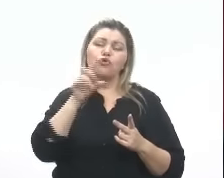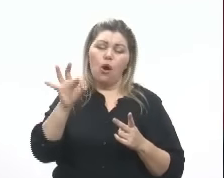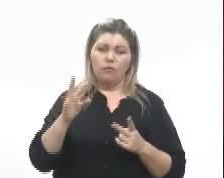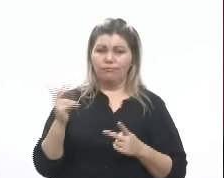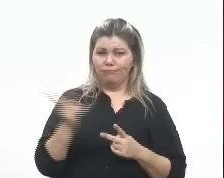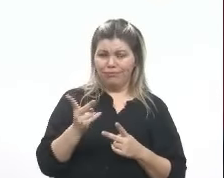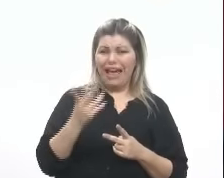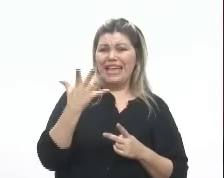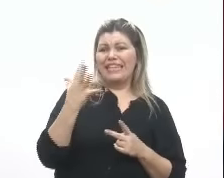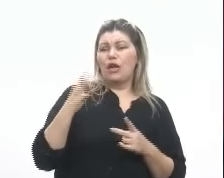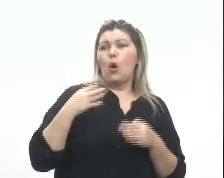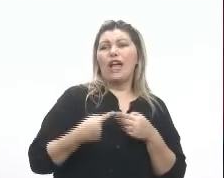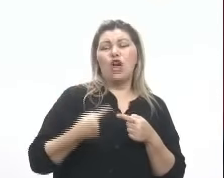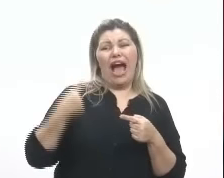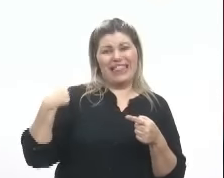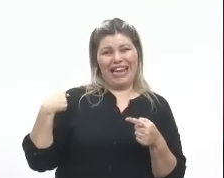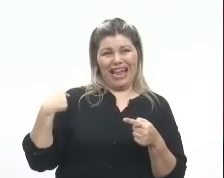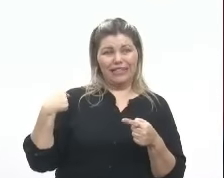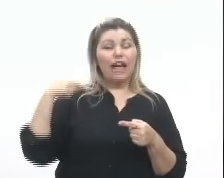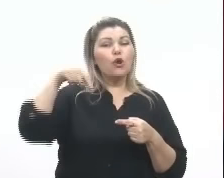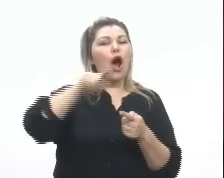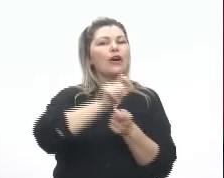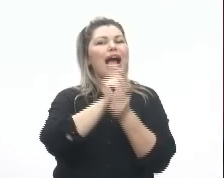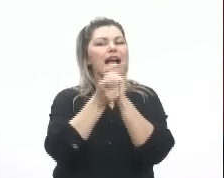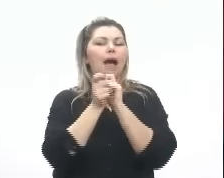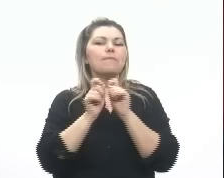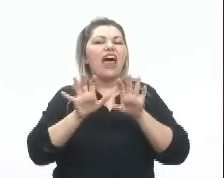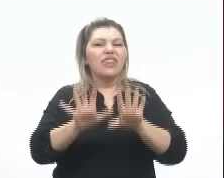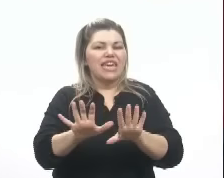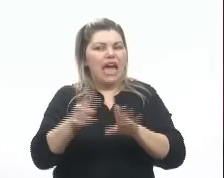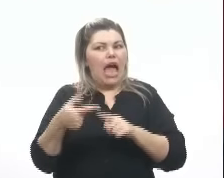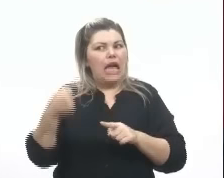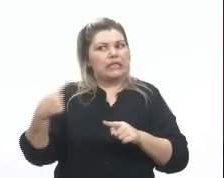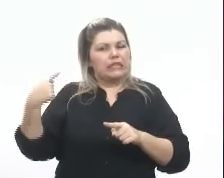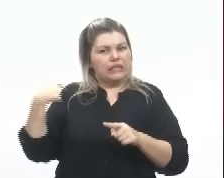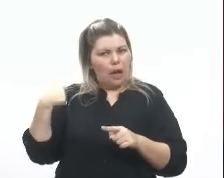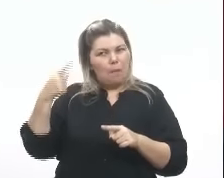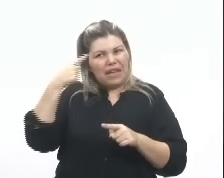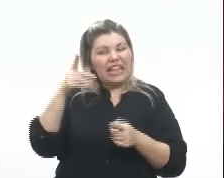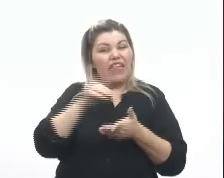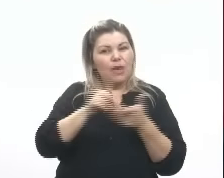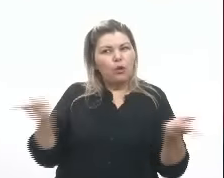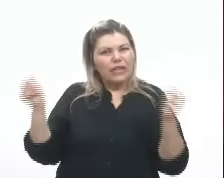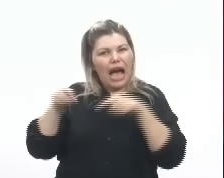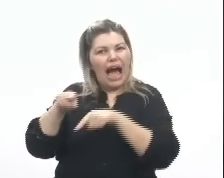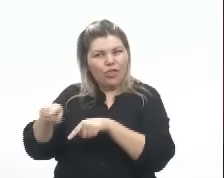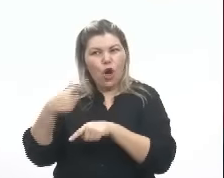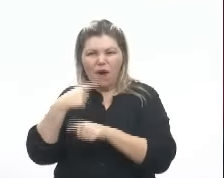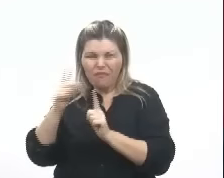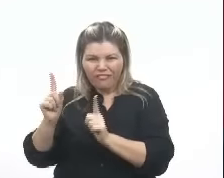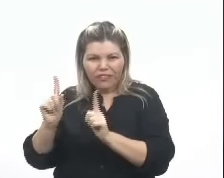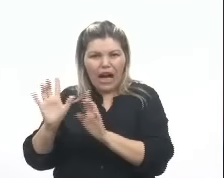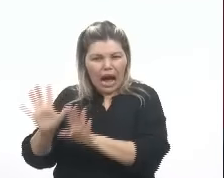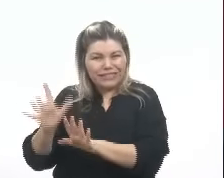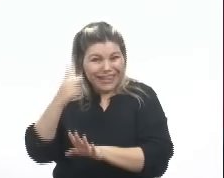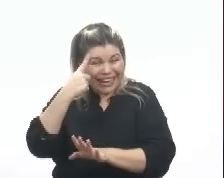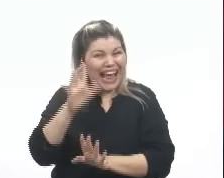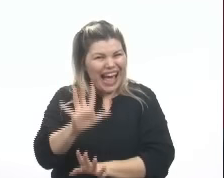5 años para atrás. Acá le corrigieron 10, dice. ¿Y ustedes creen que ese diputado va a sostener eso? ¿Ustedes creen eso?